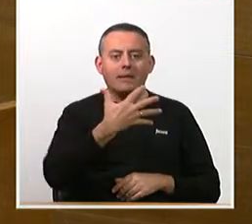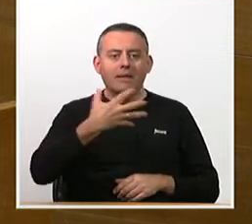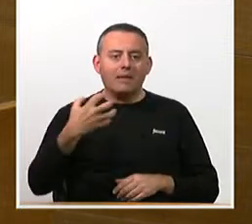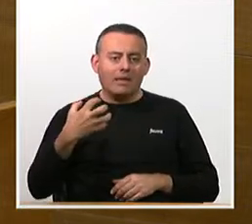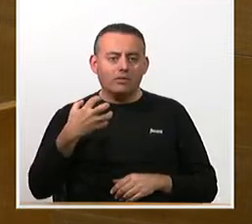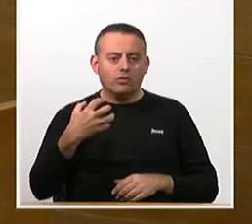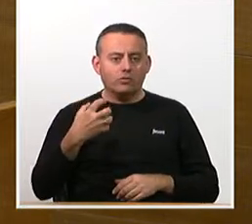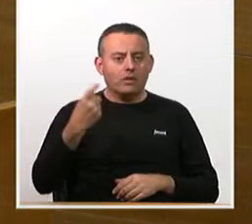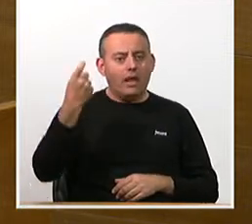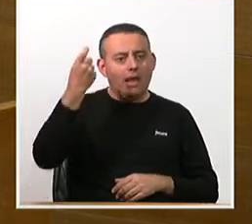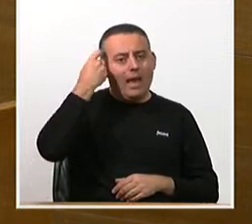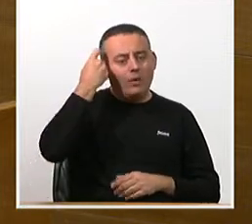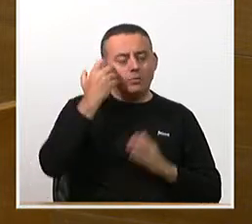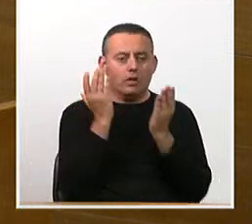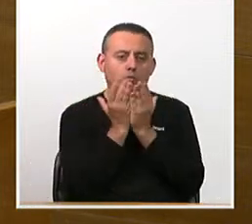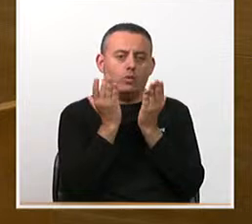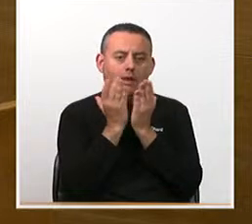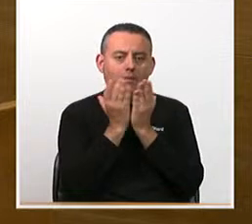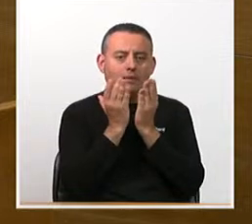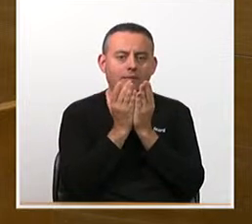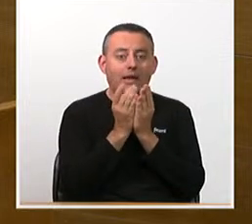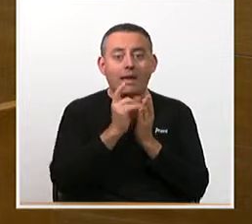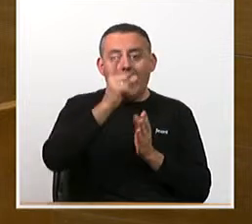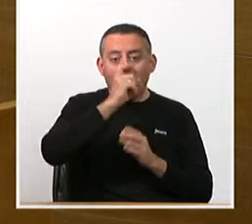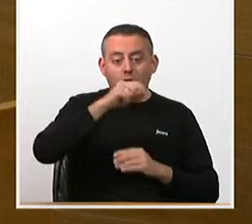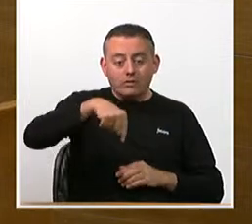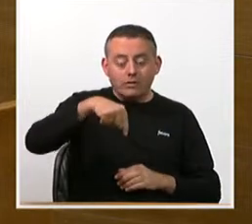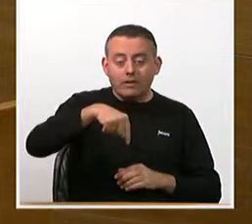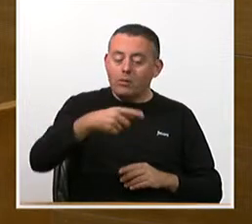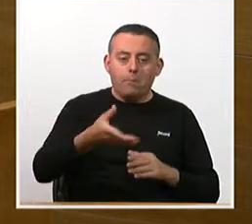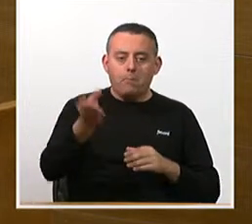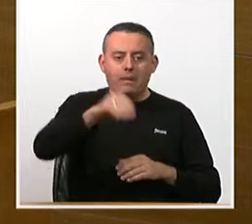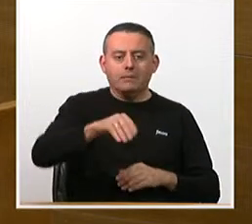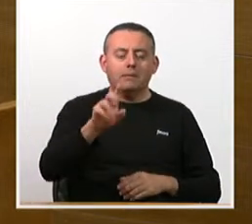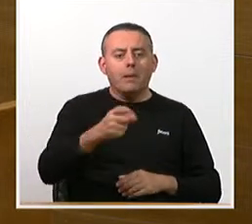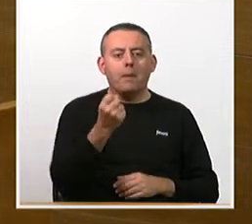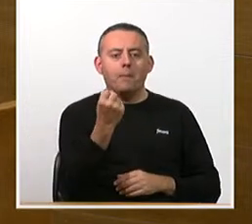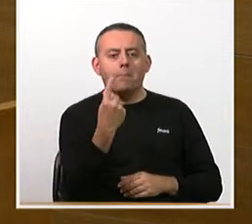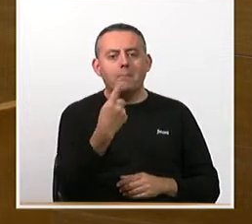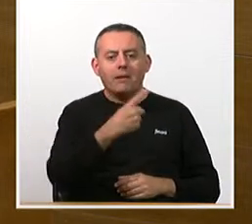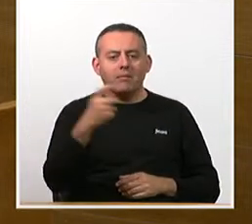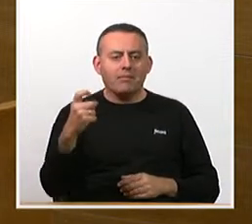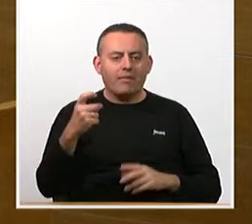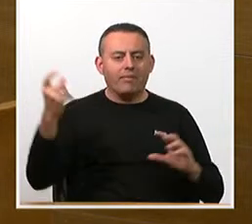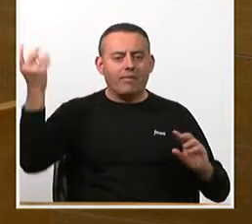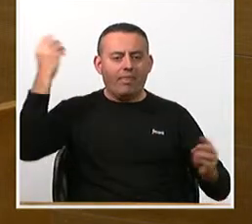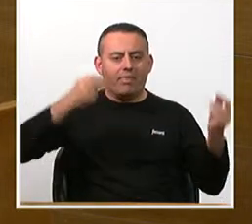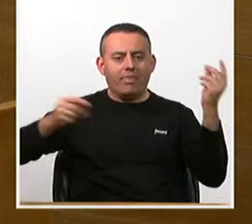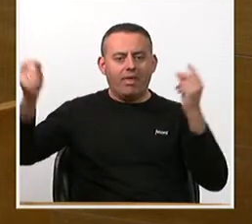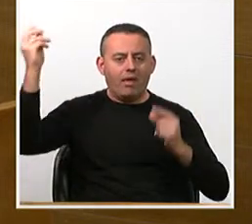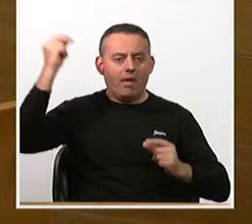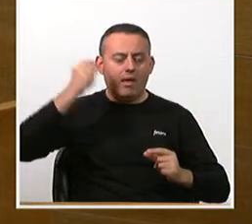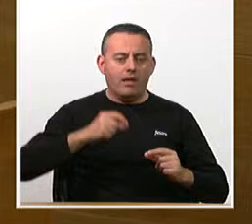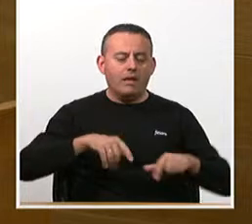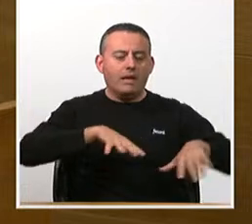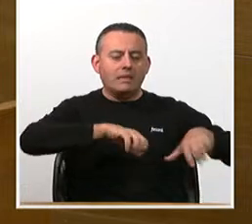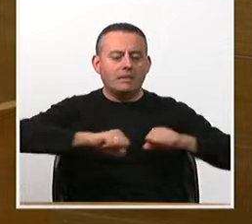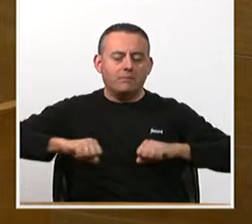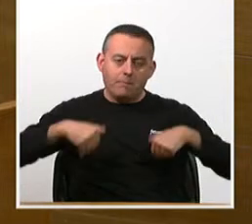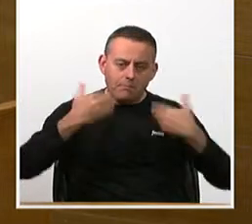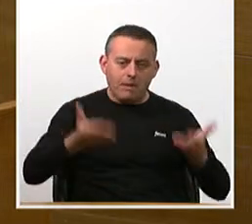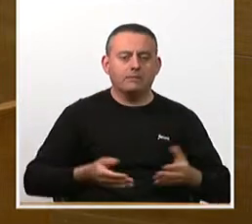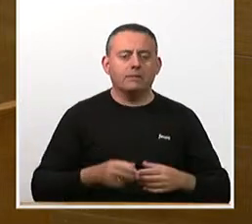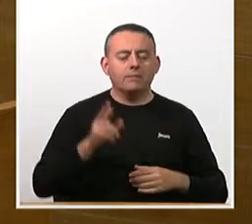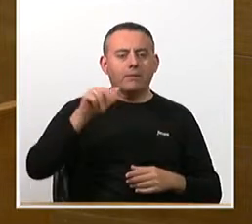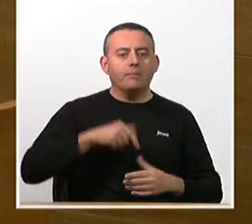que el año pasado nuestra nueva propuesta de danza tiene 10000 reservas y el año pasado hubo encuentros donde con los escritores en los que